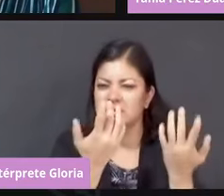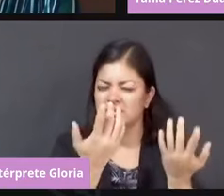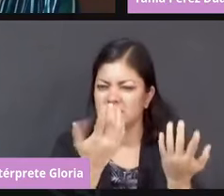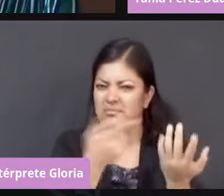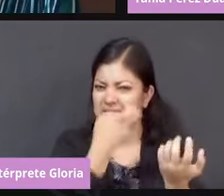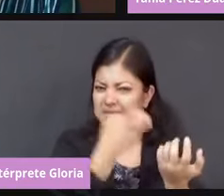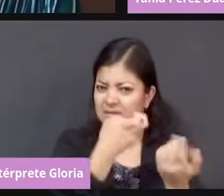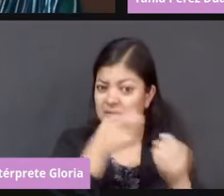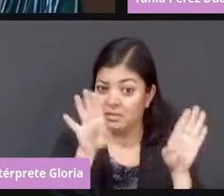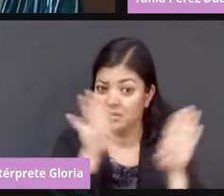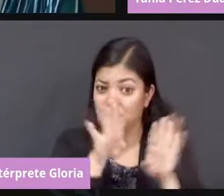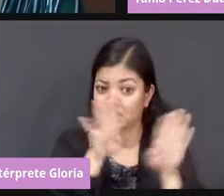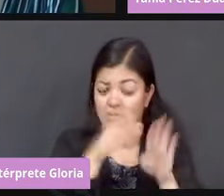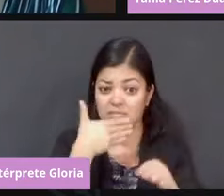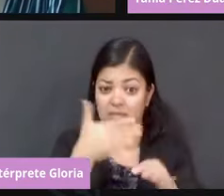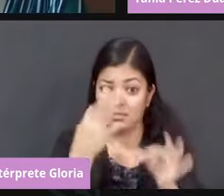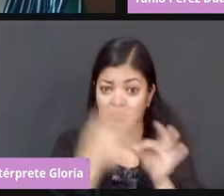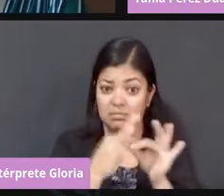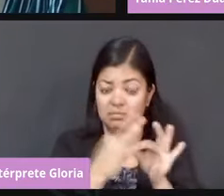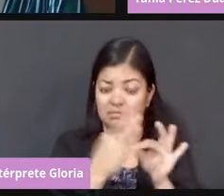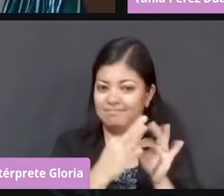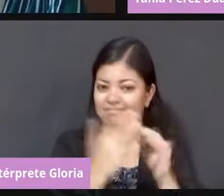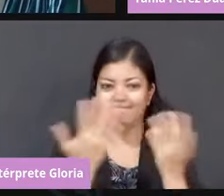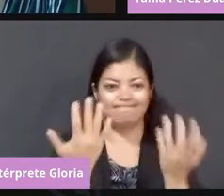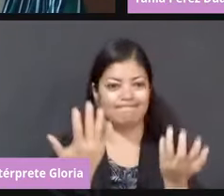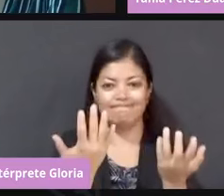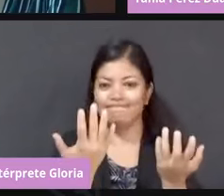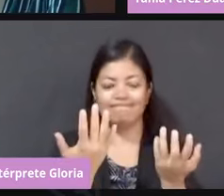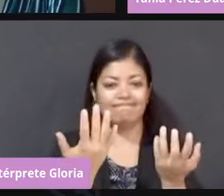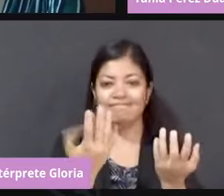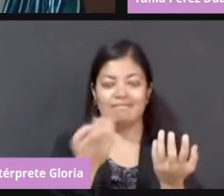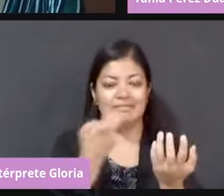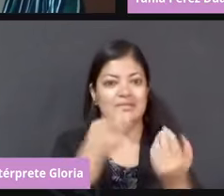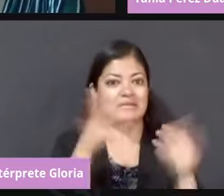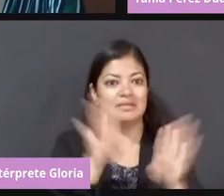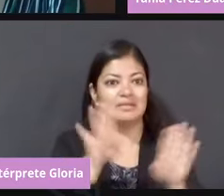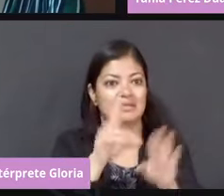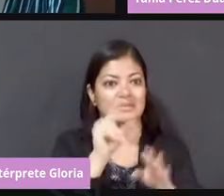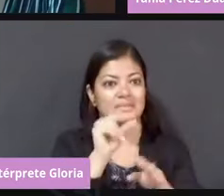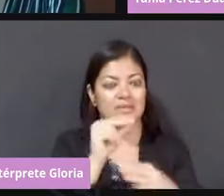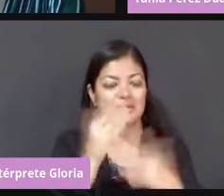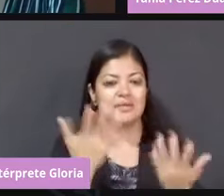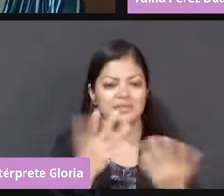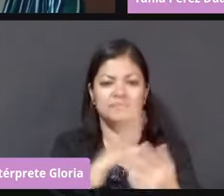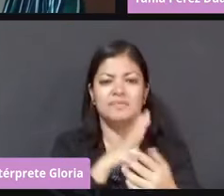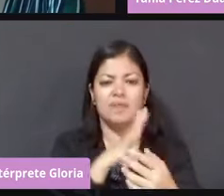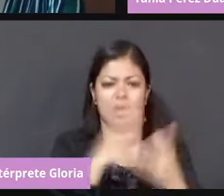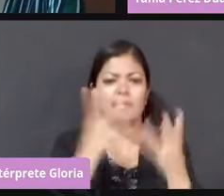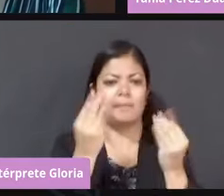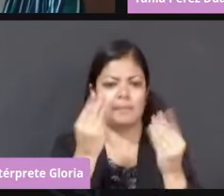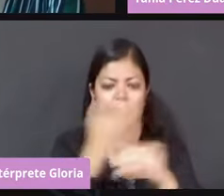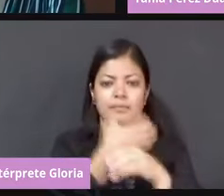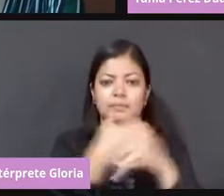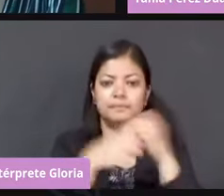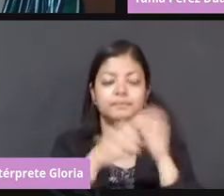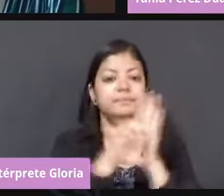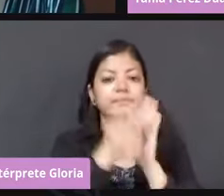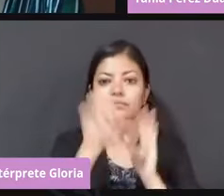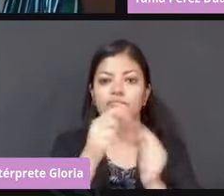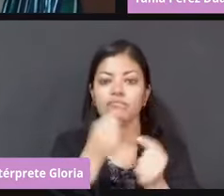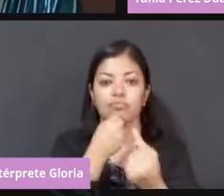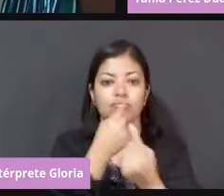no son muy consistentes con lo que se está pidiendo como tal. Hay muchas otras, o sea, en la parte de